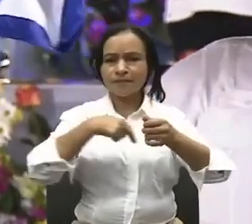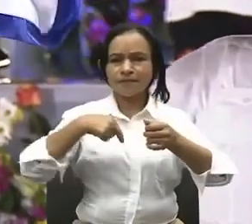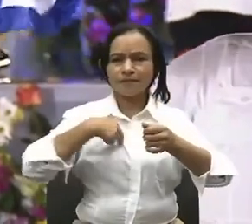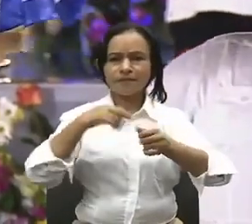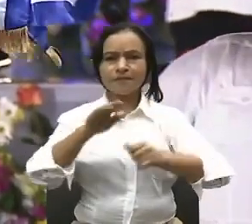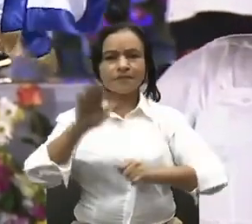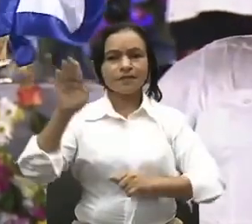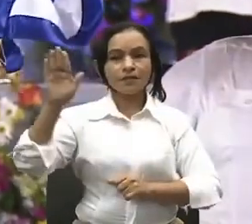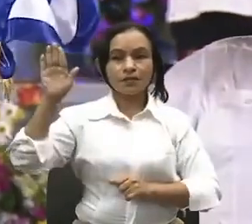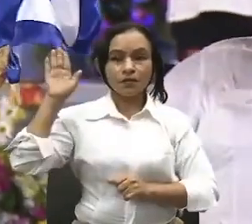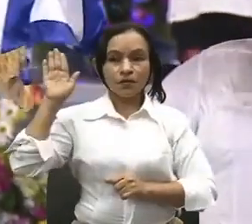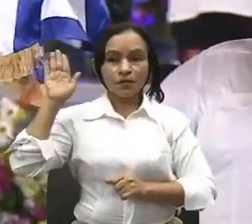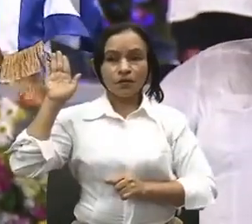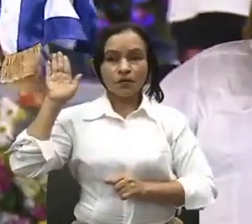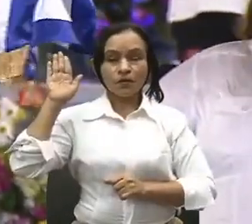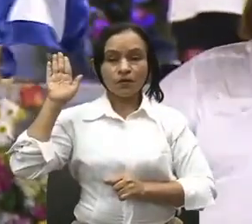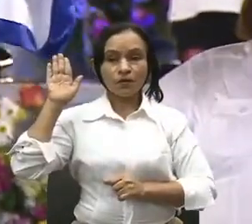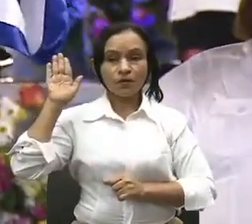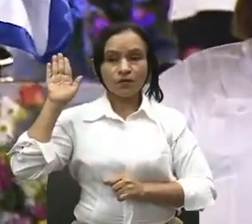vamos a jurar,